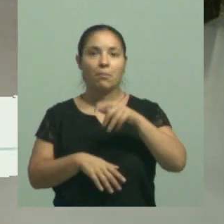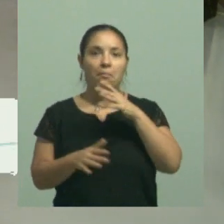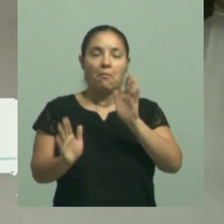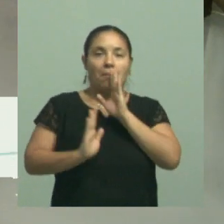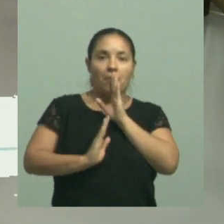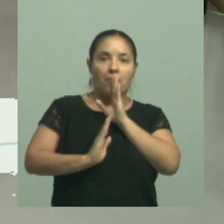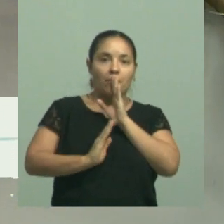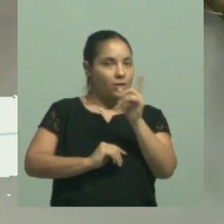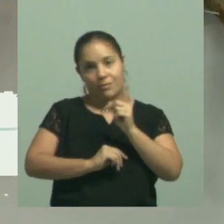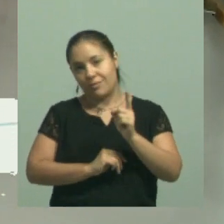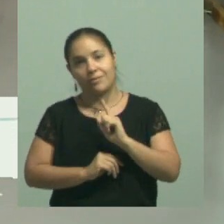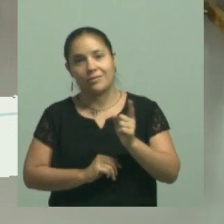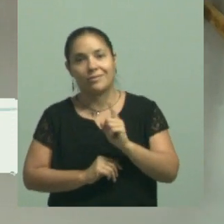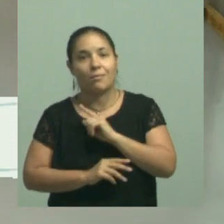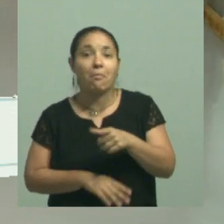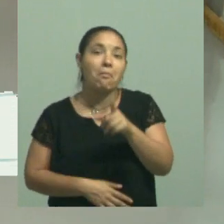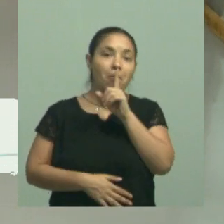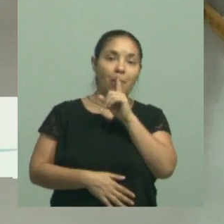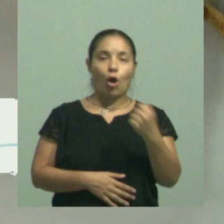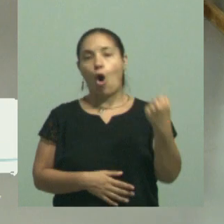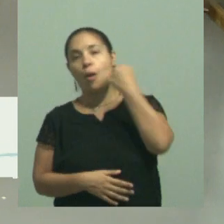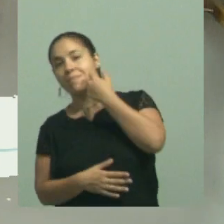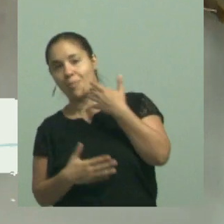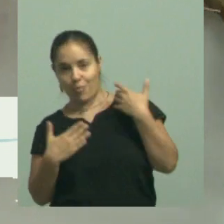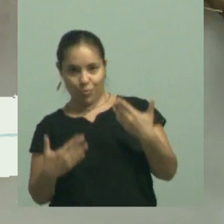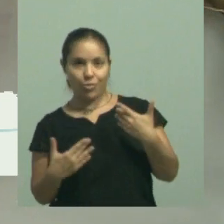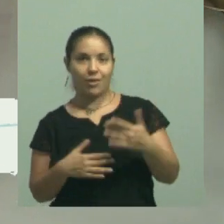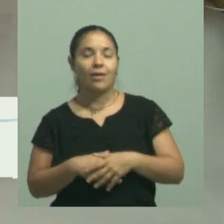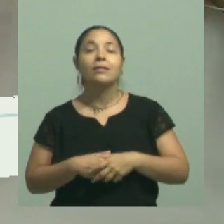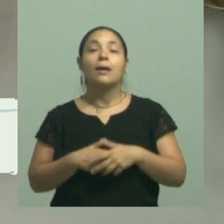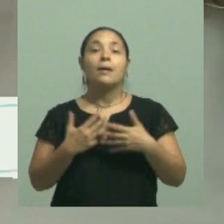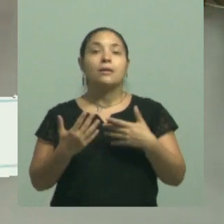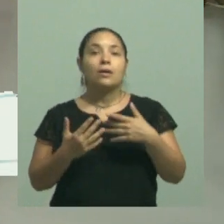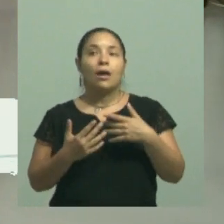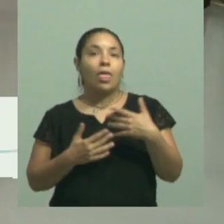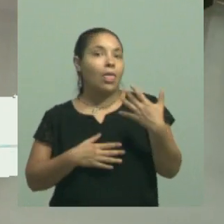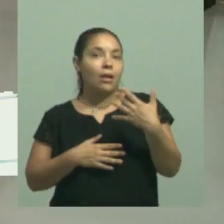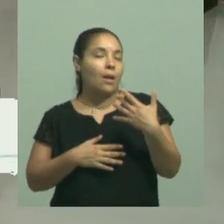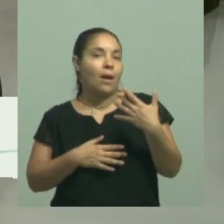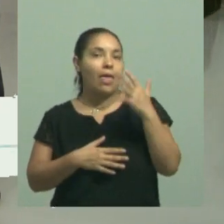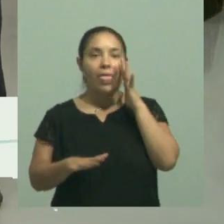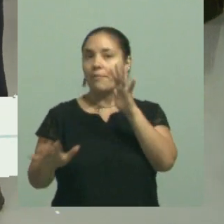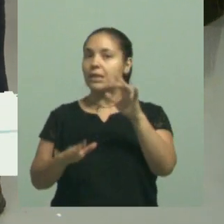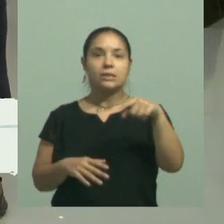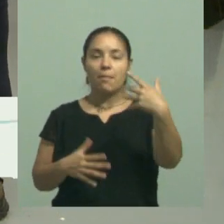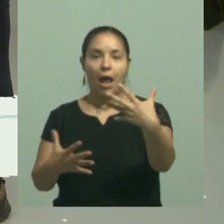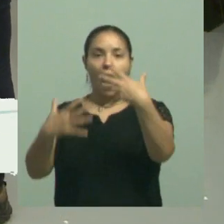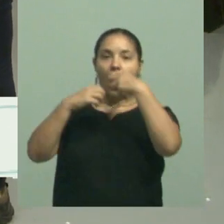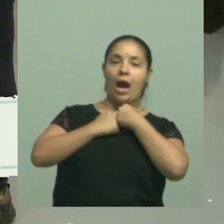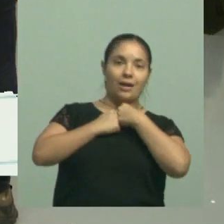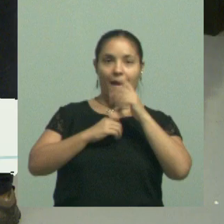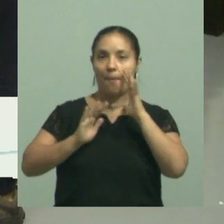paralizado. Porque paralizado ya te golpearon. Lo que nosotros tenemos que evitar es que nos toquen, que nos agarren. Por eso te decía, la primera actitud